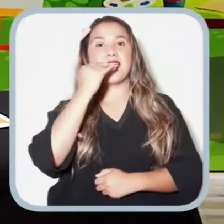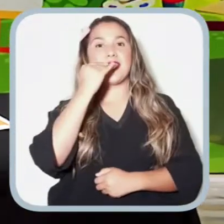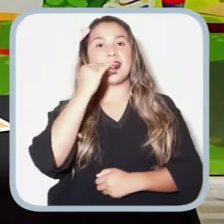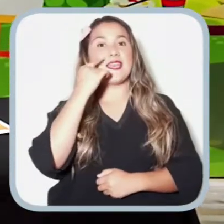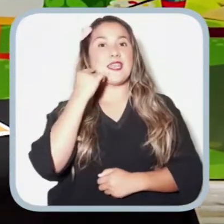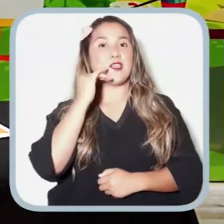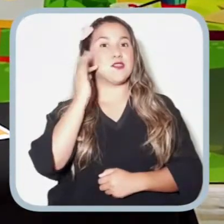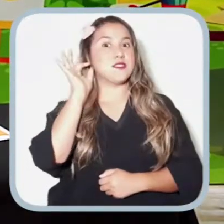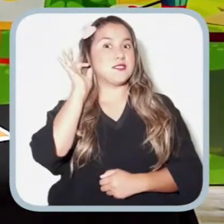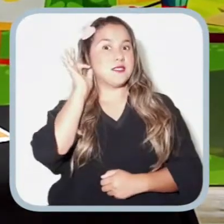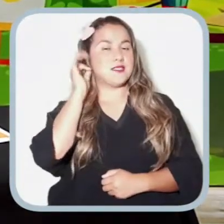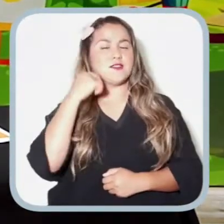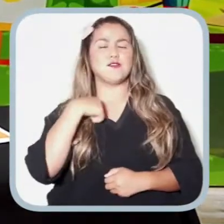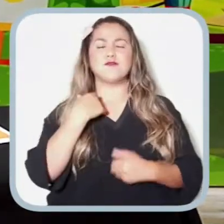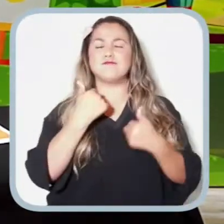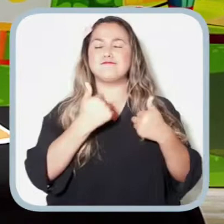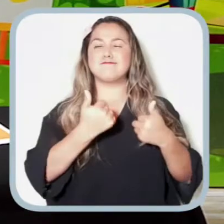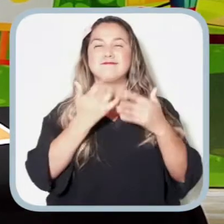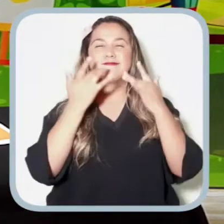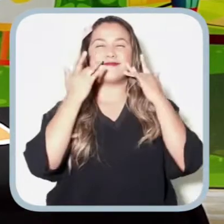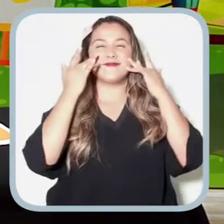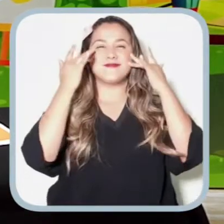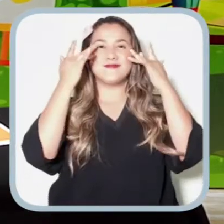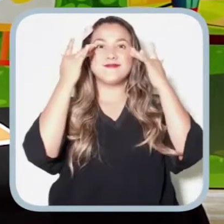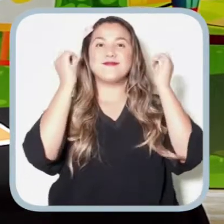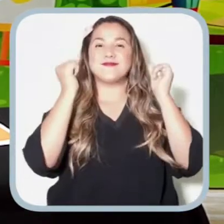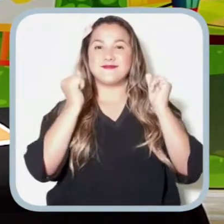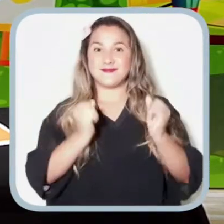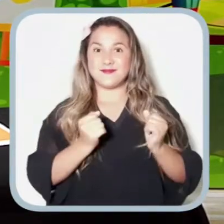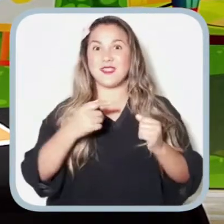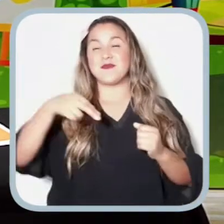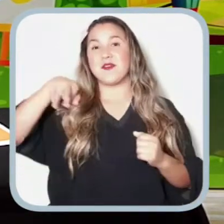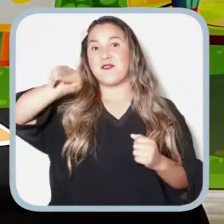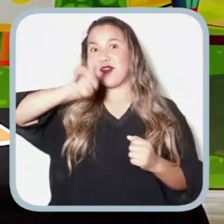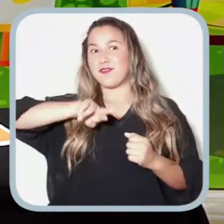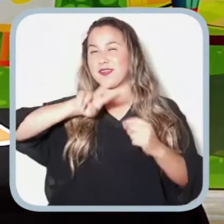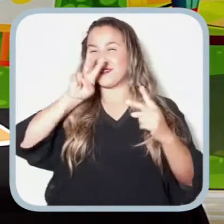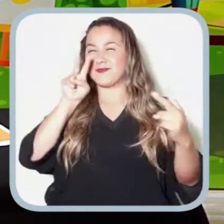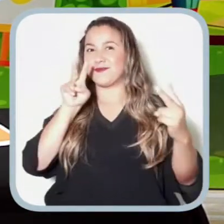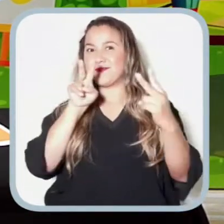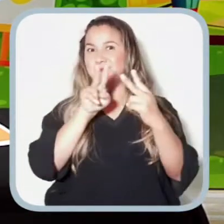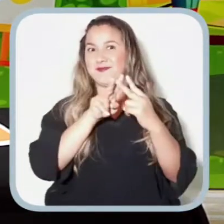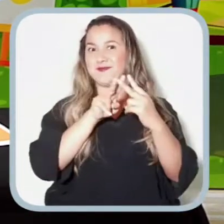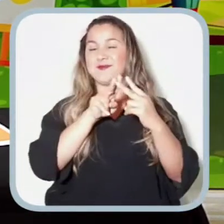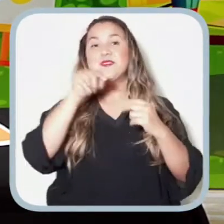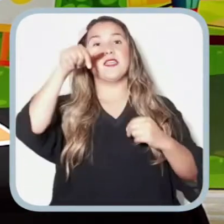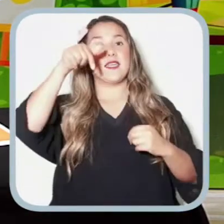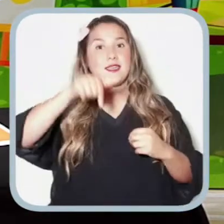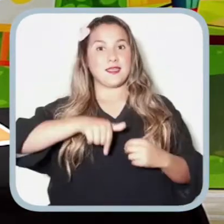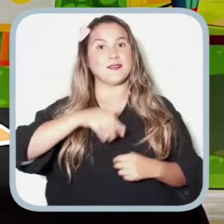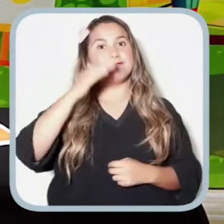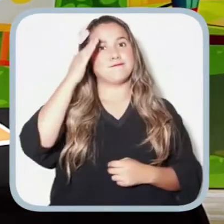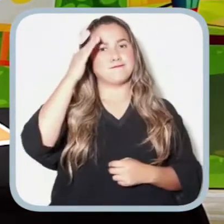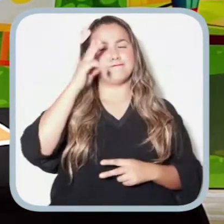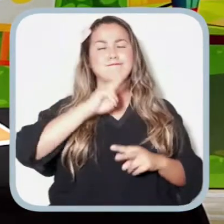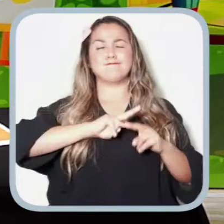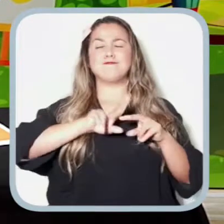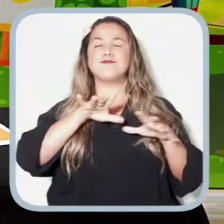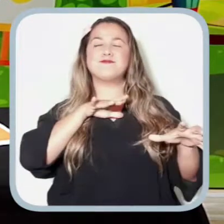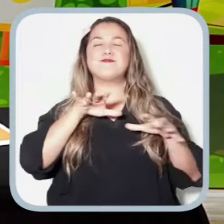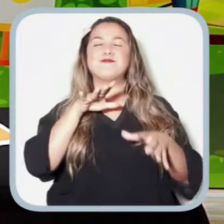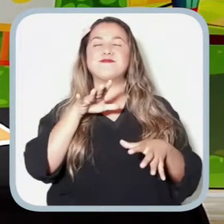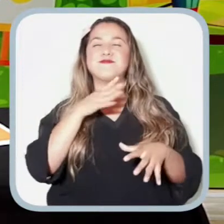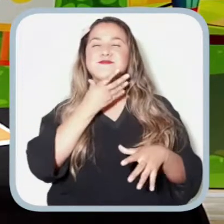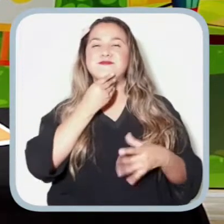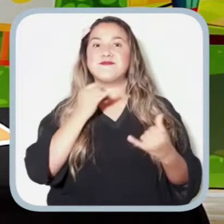estoy muy bien estoy muy contenta porque nos podemos encontrar y este día vamos a hacer una actividad muy